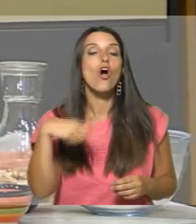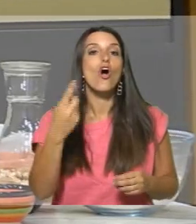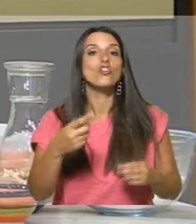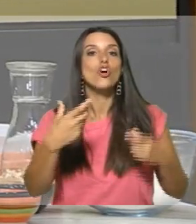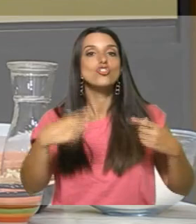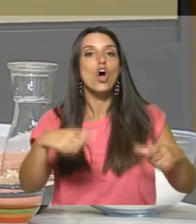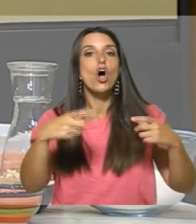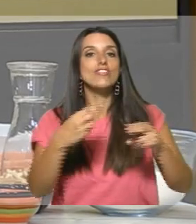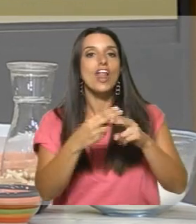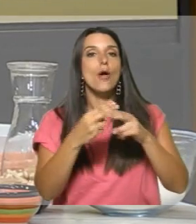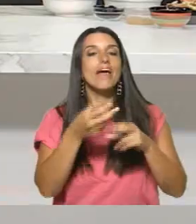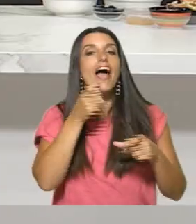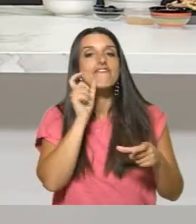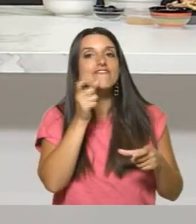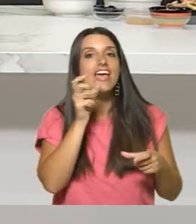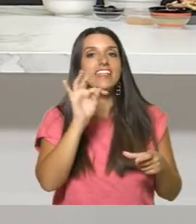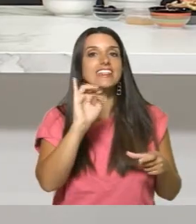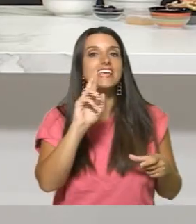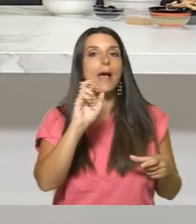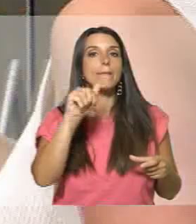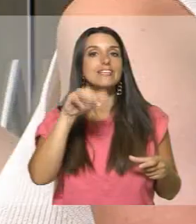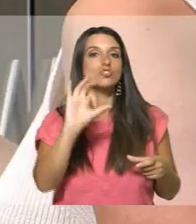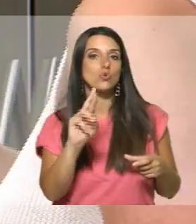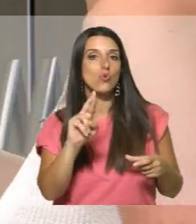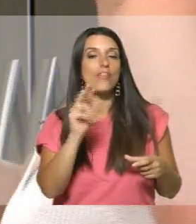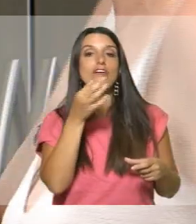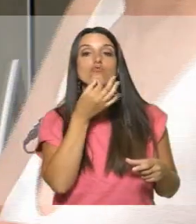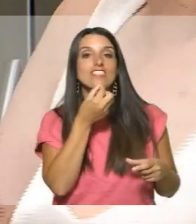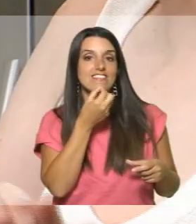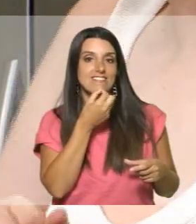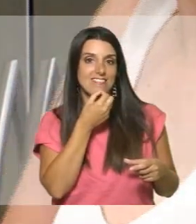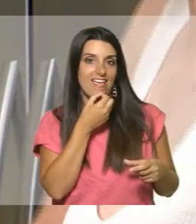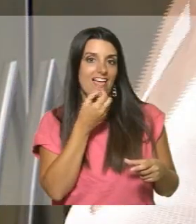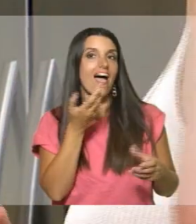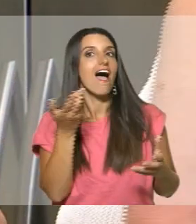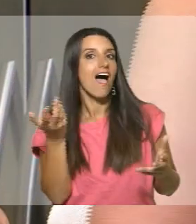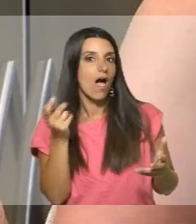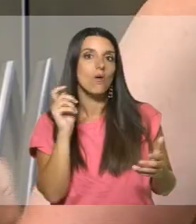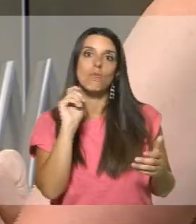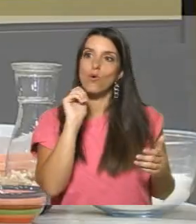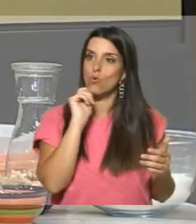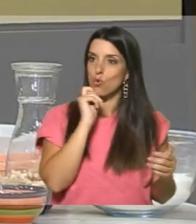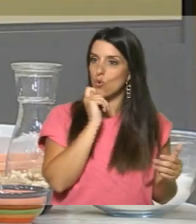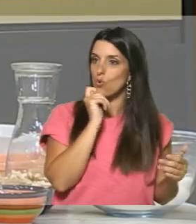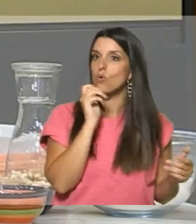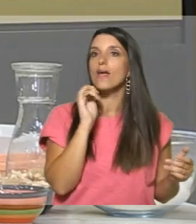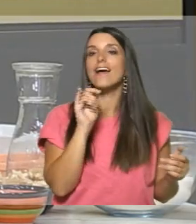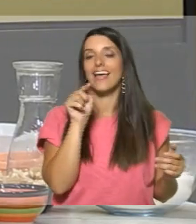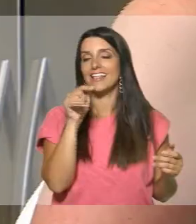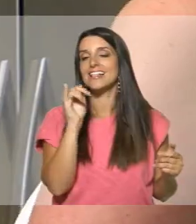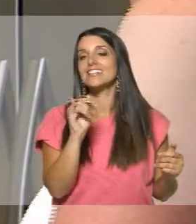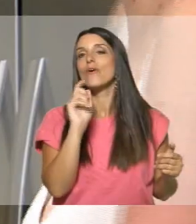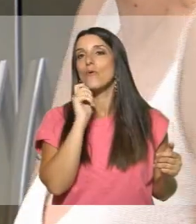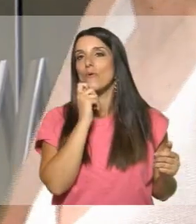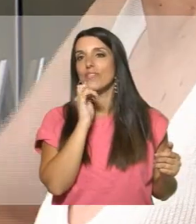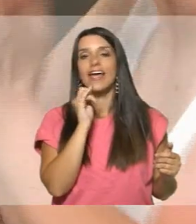frutos rojos. Es verdad, además, ya los que trajiste, divinos, porque quedan muy bien presentados. Claro, eso este está sí, bueno. Este sí. Esto queda